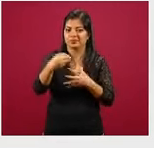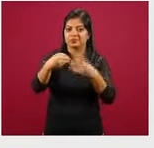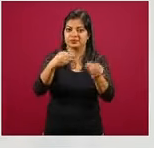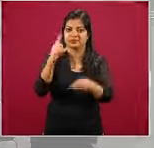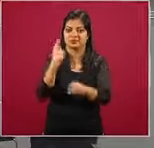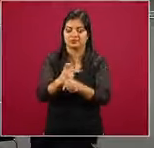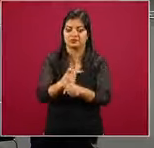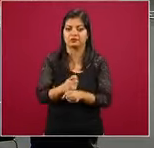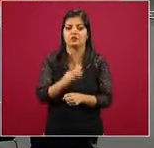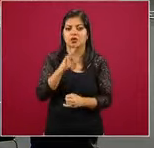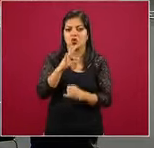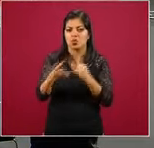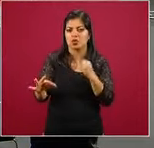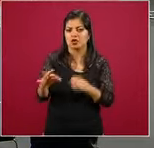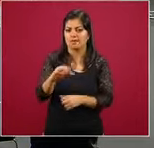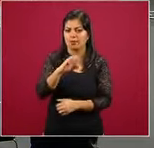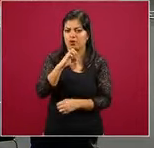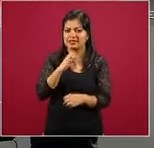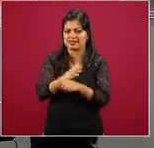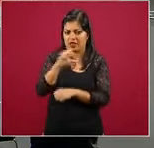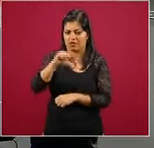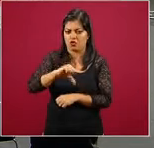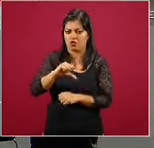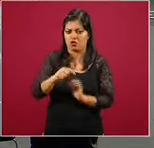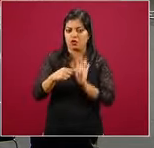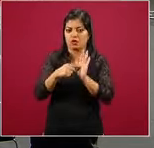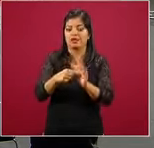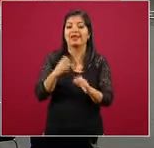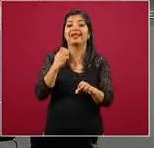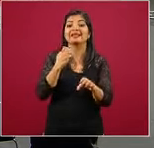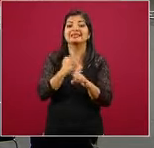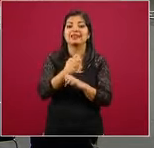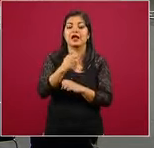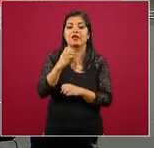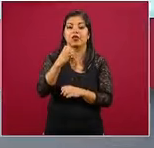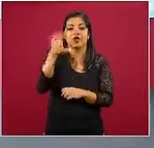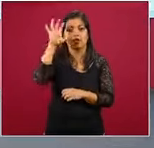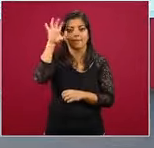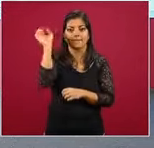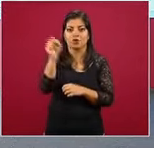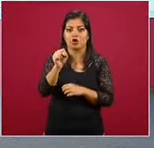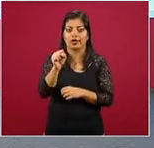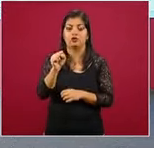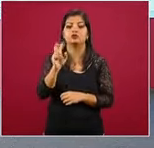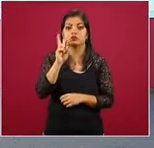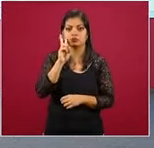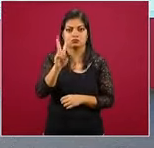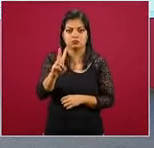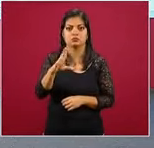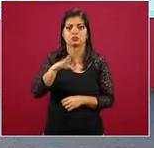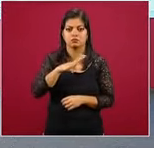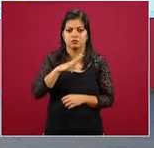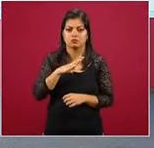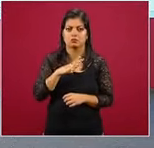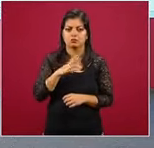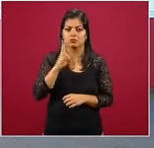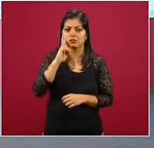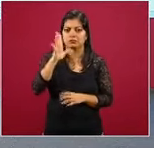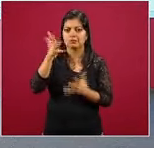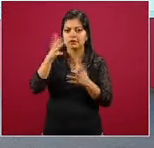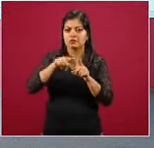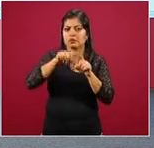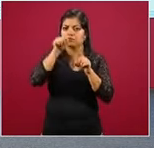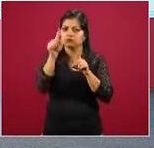principales. Veamos el último estado para el día de hoy, sería el estado de Morelos. Aquí vemos prácticamente un comportamiento